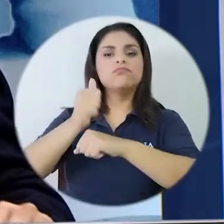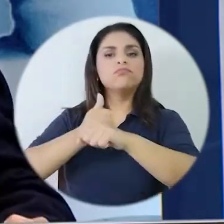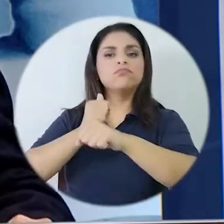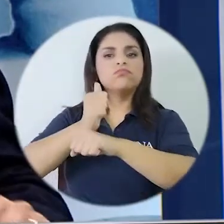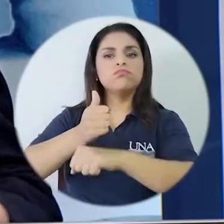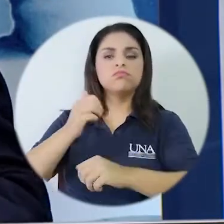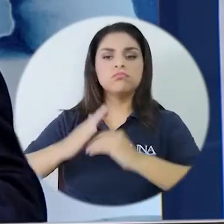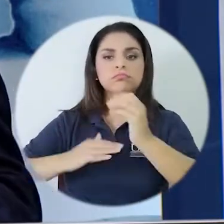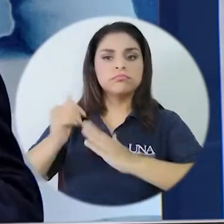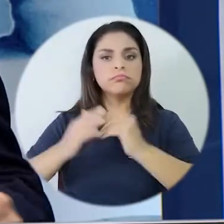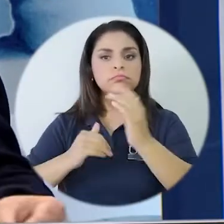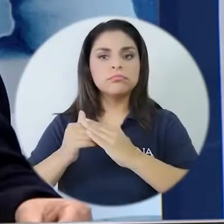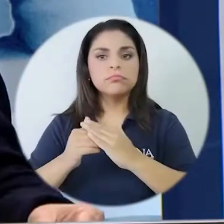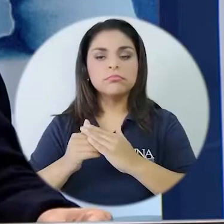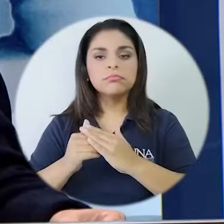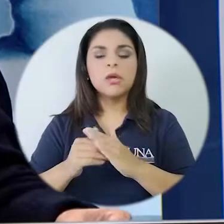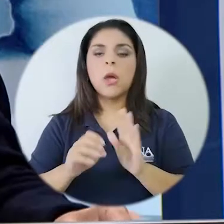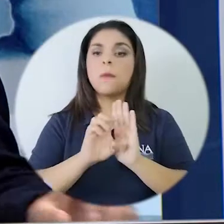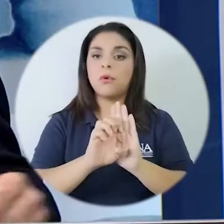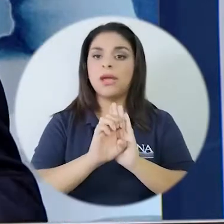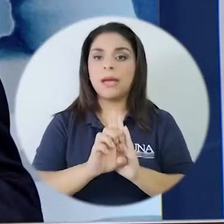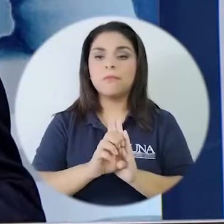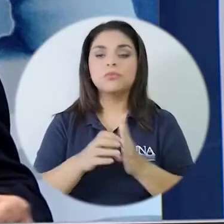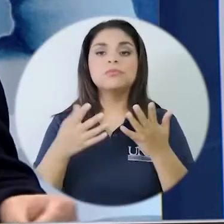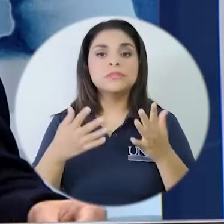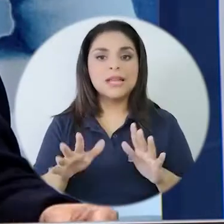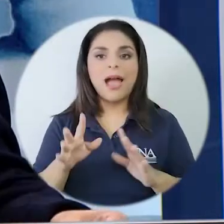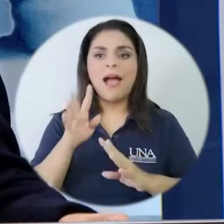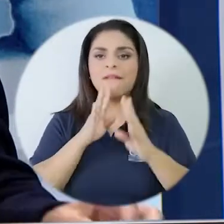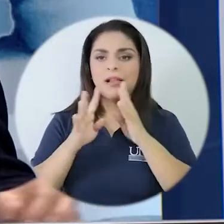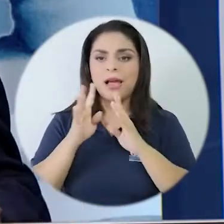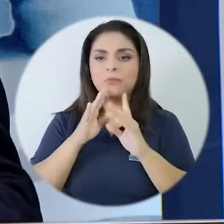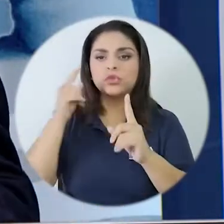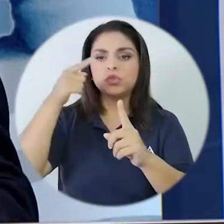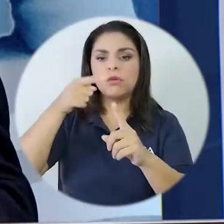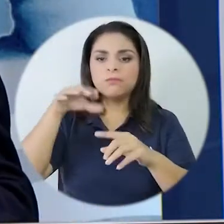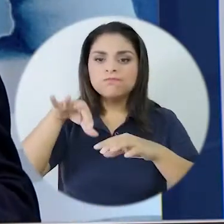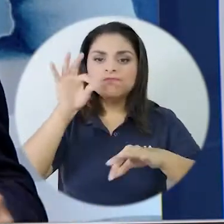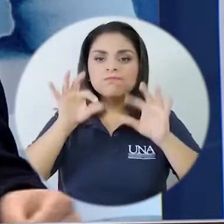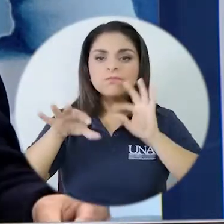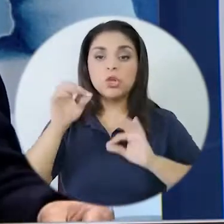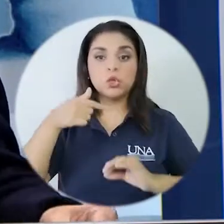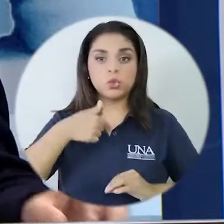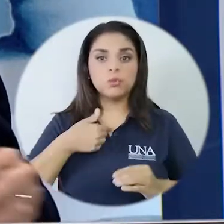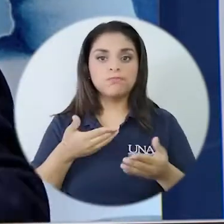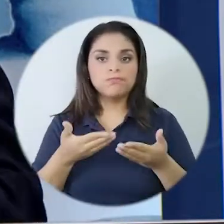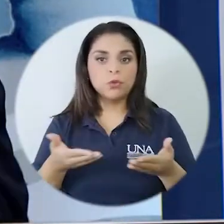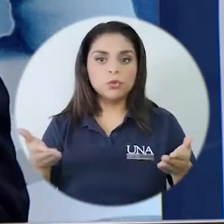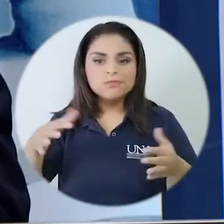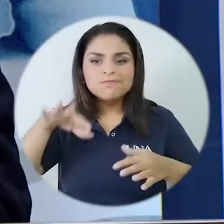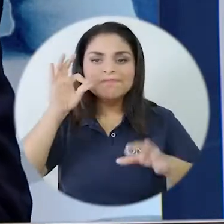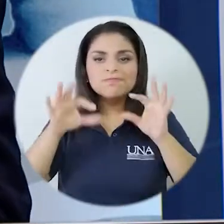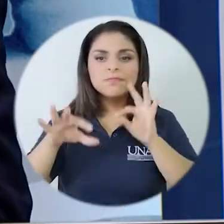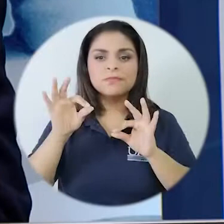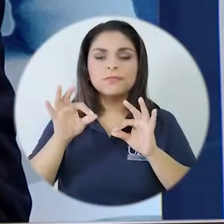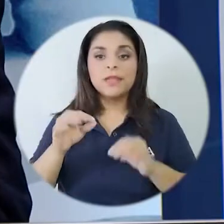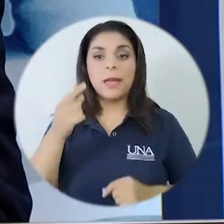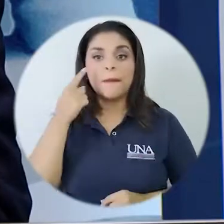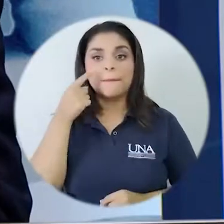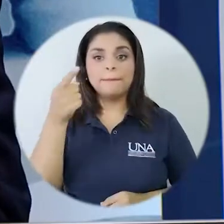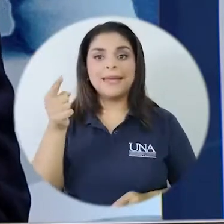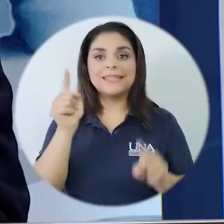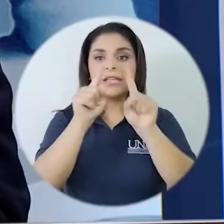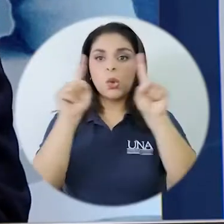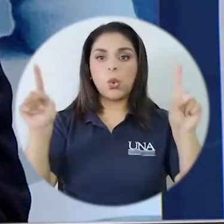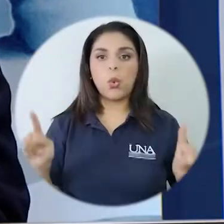Solo para hablar un poquito de los hallazgos encontrados en algunos elementos que yo tengo ahí que he encontrado, viendo este cuadro